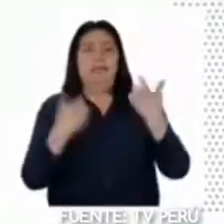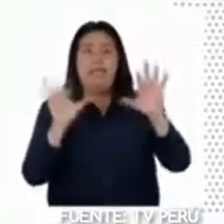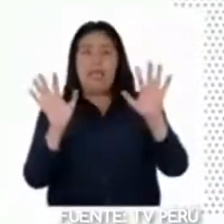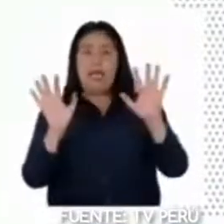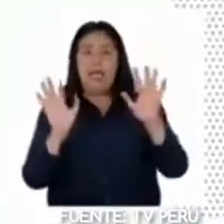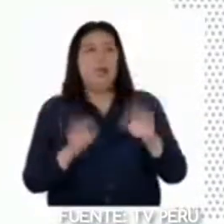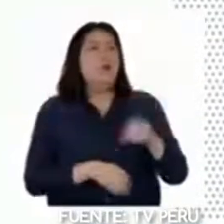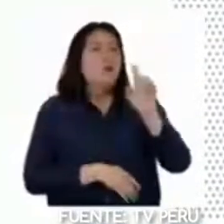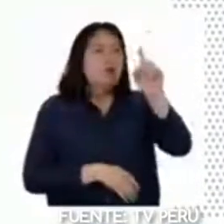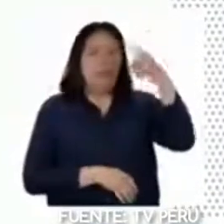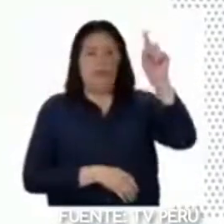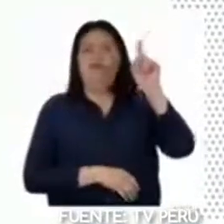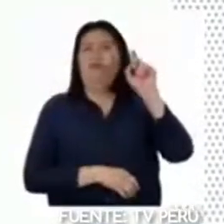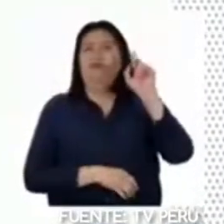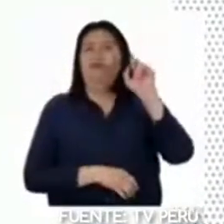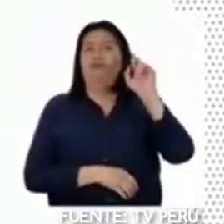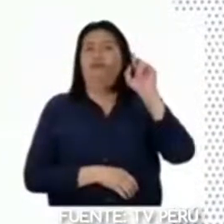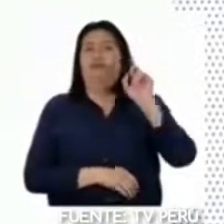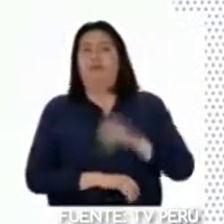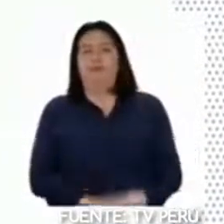¡Ya tenemos 1 millón!